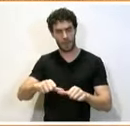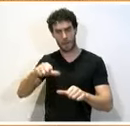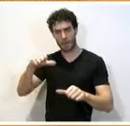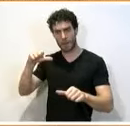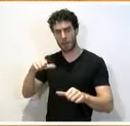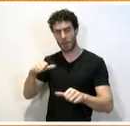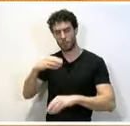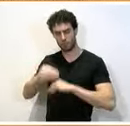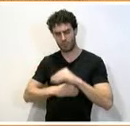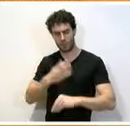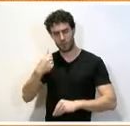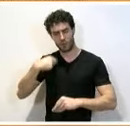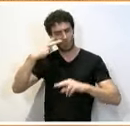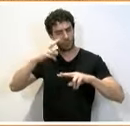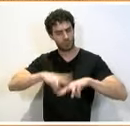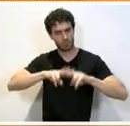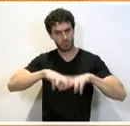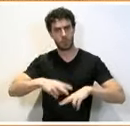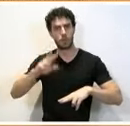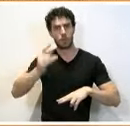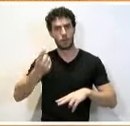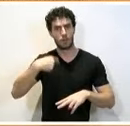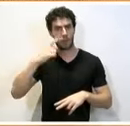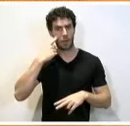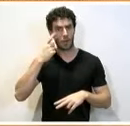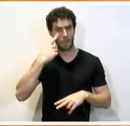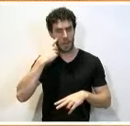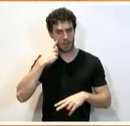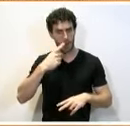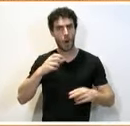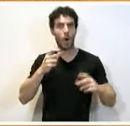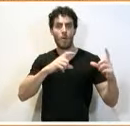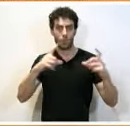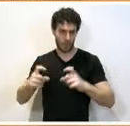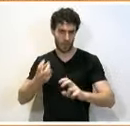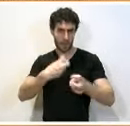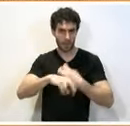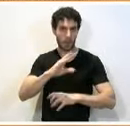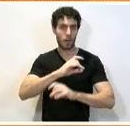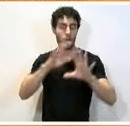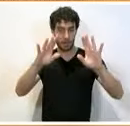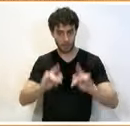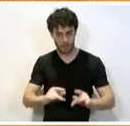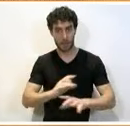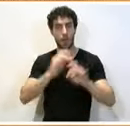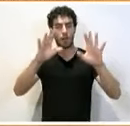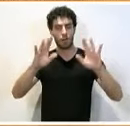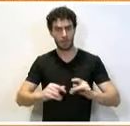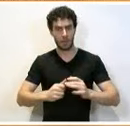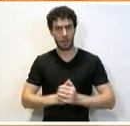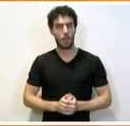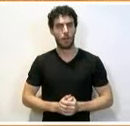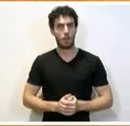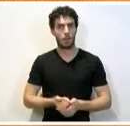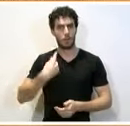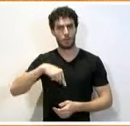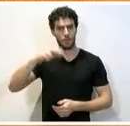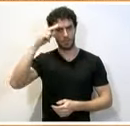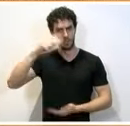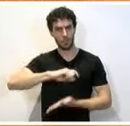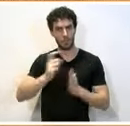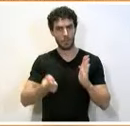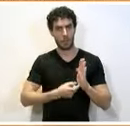examinando. Vemos ese fondo fotográfico restaurado, ¿se le dará uso? Claro que sí, claro que sí. Nosotros respetamos la ley, hemos